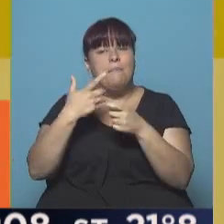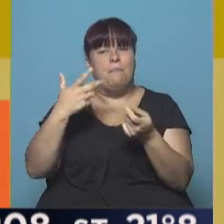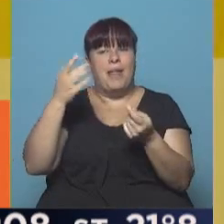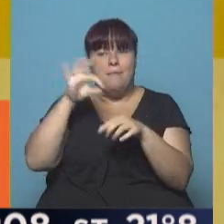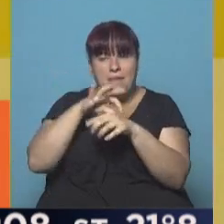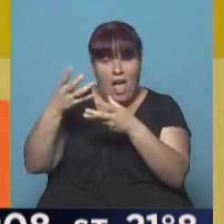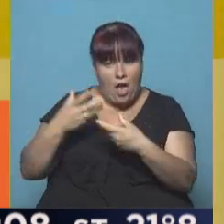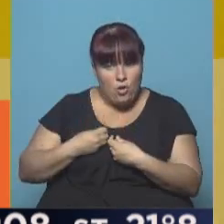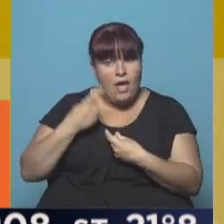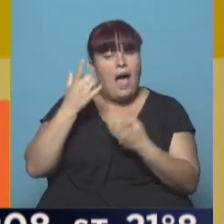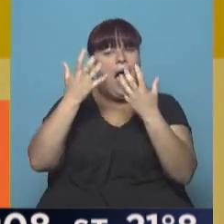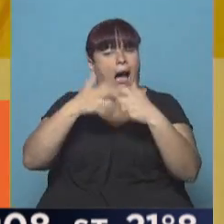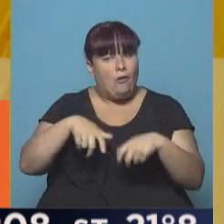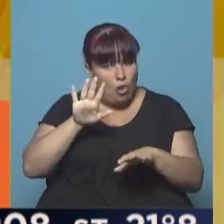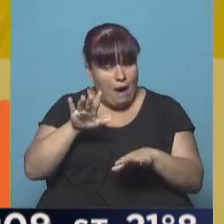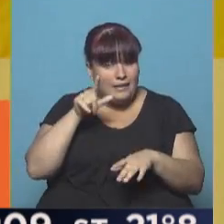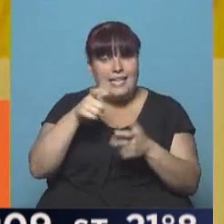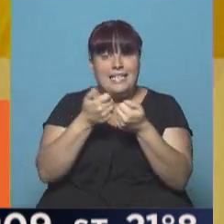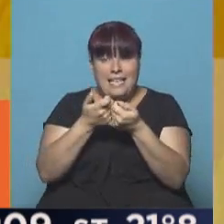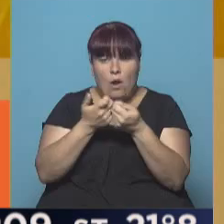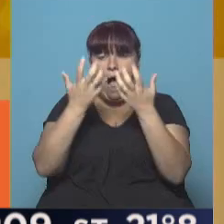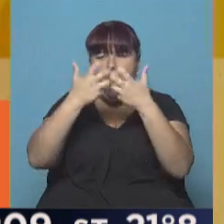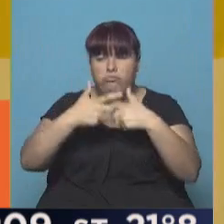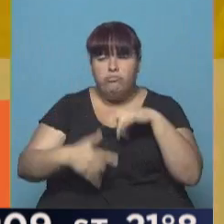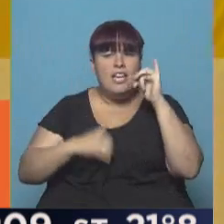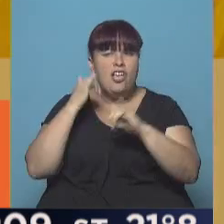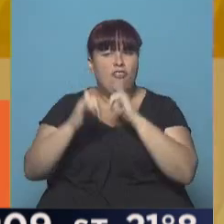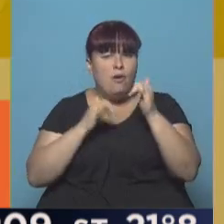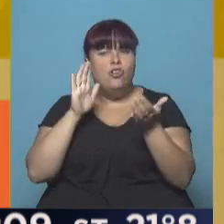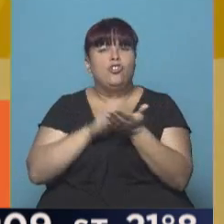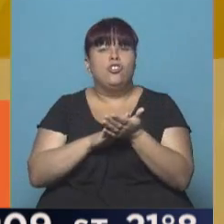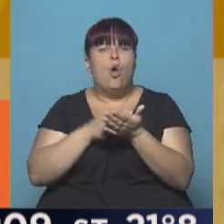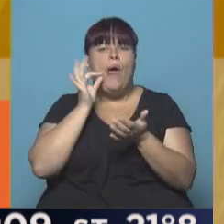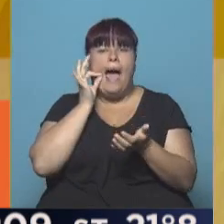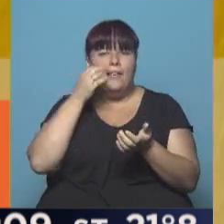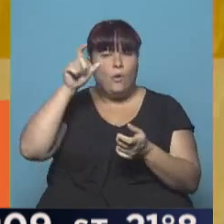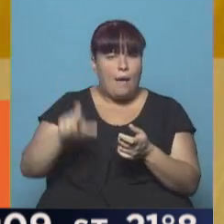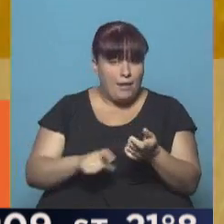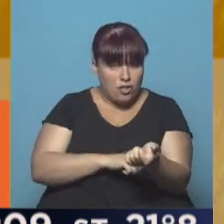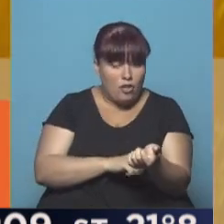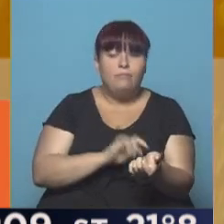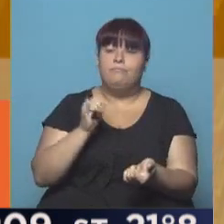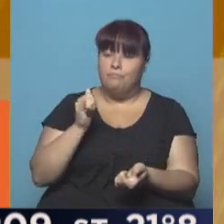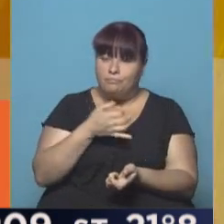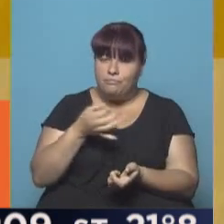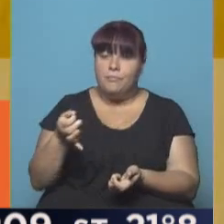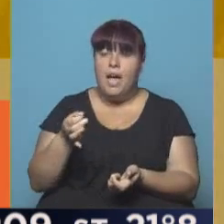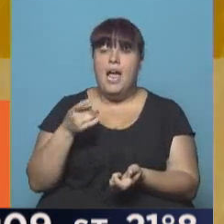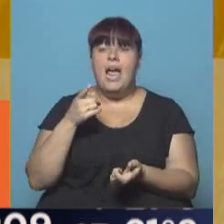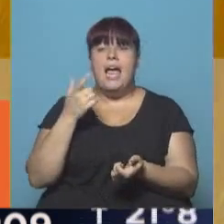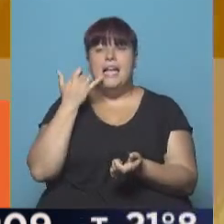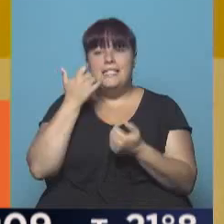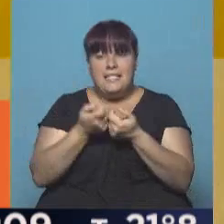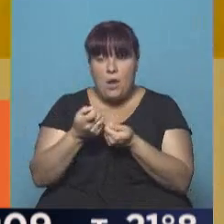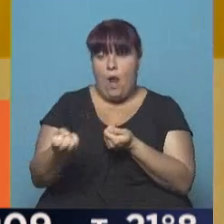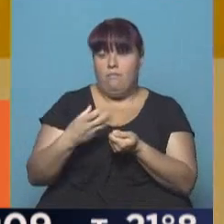Médico es decir que va a ser automático desde ese celular va a estar toda la información sobre el nivel de glucosa del paciente exactamente el el el celular